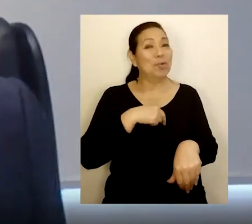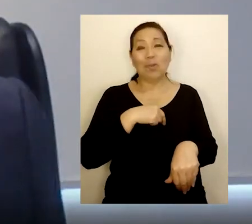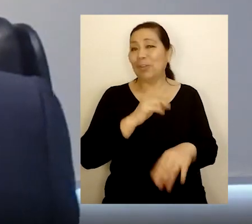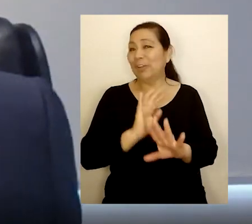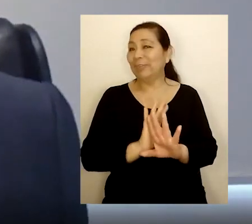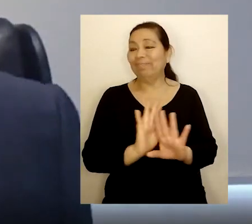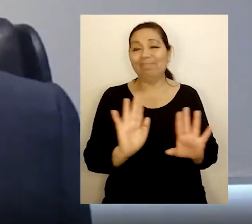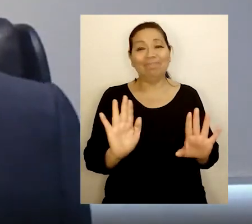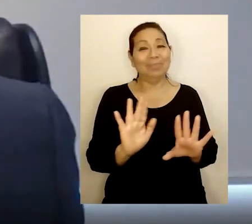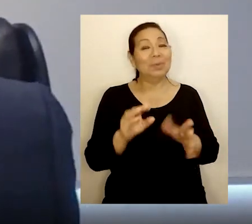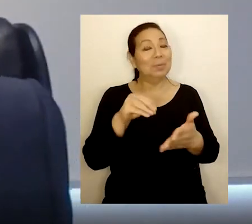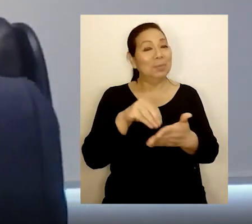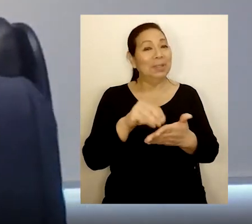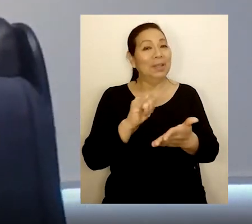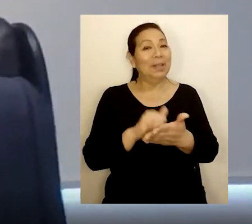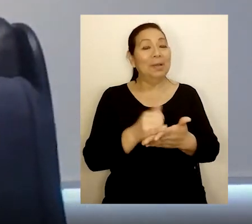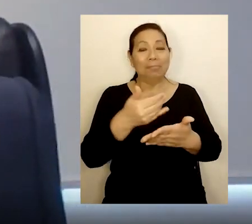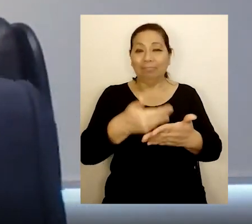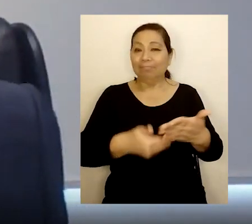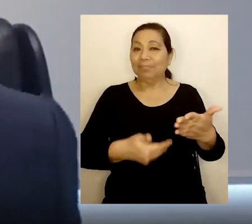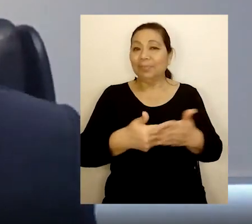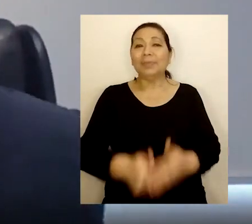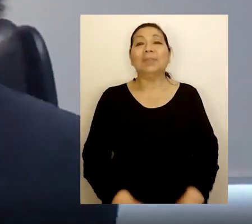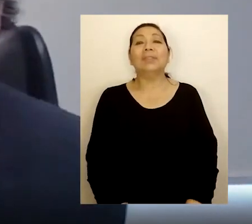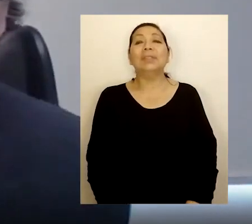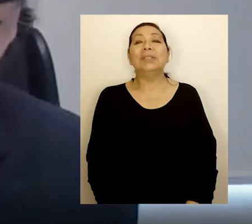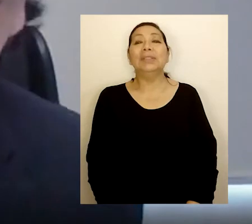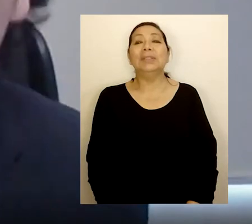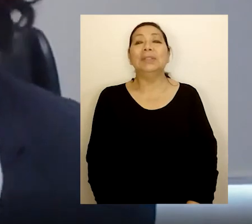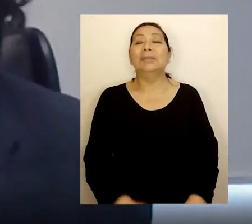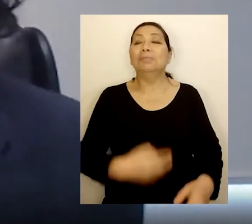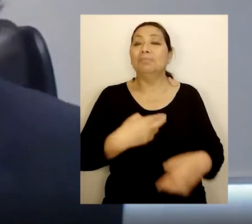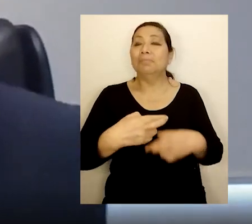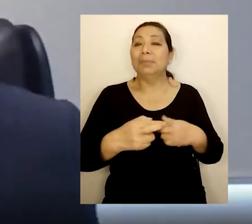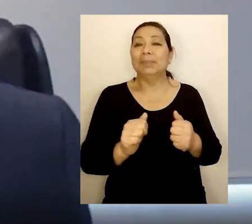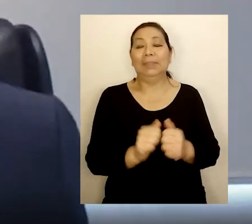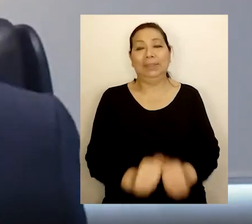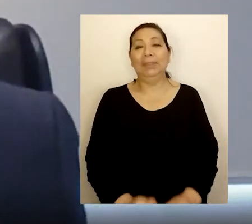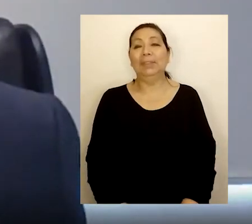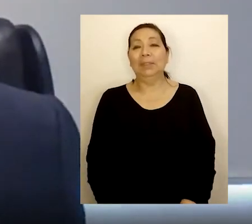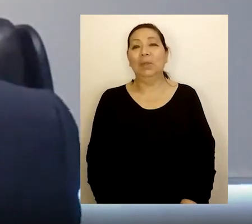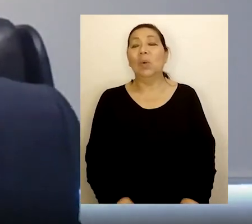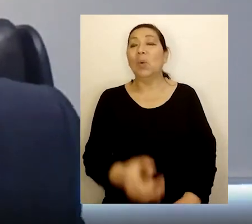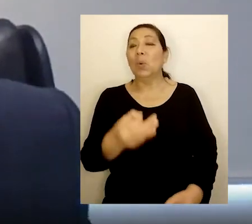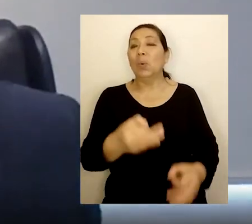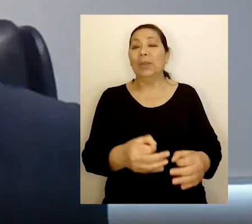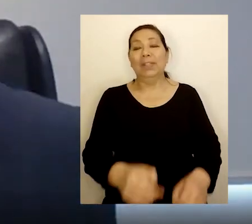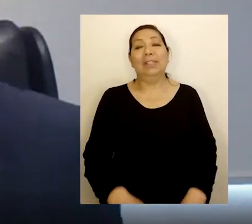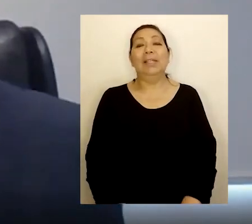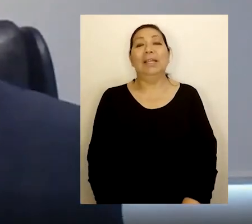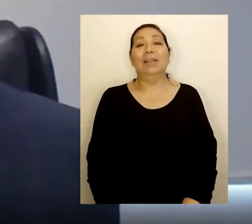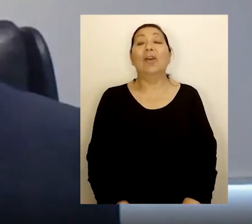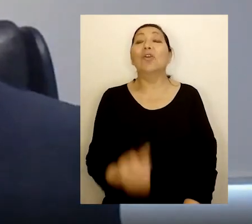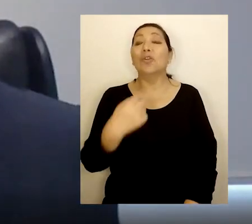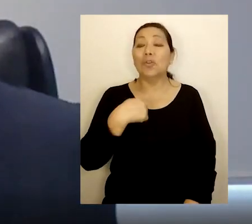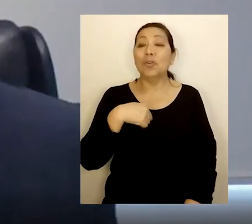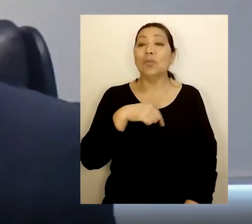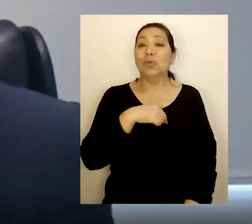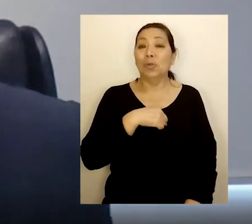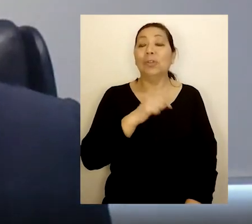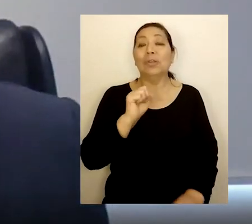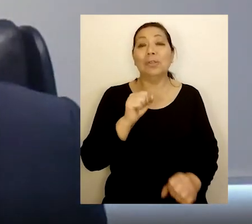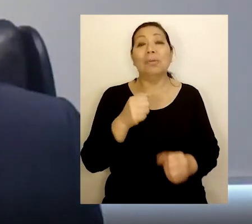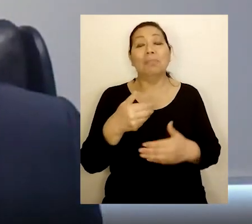hemos apelado del peritaje en el proceso judicial. Nosotros